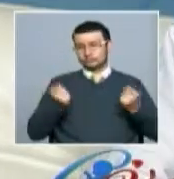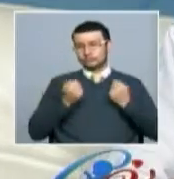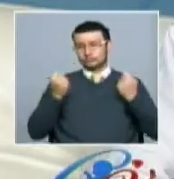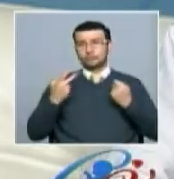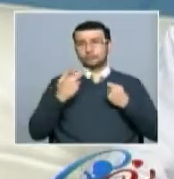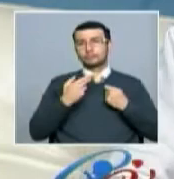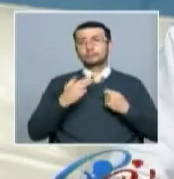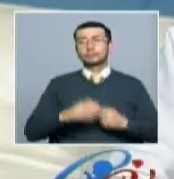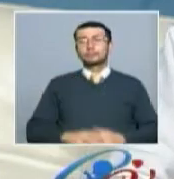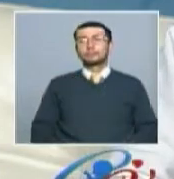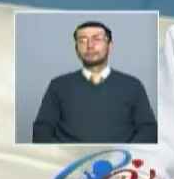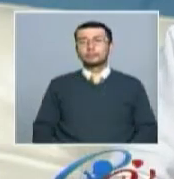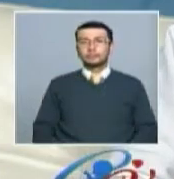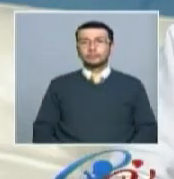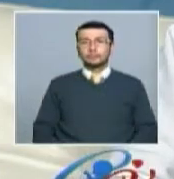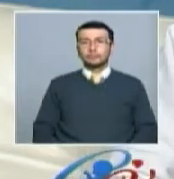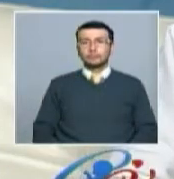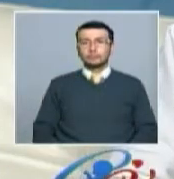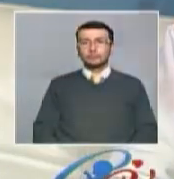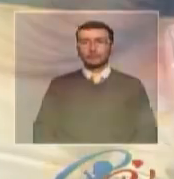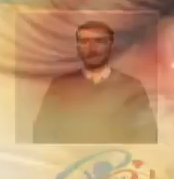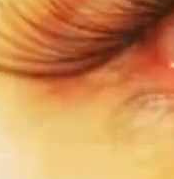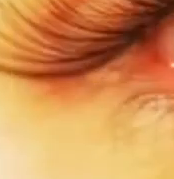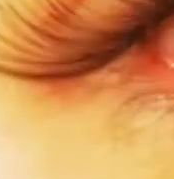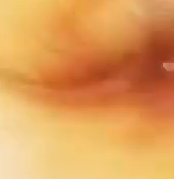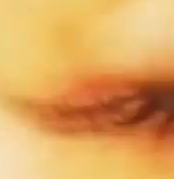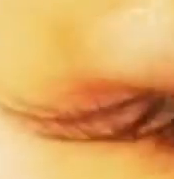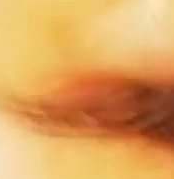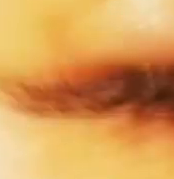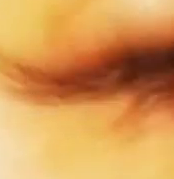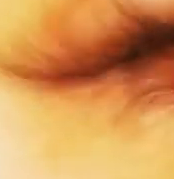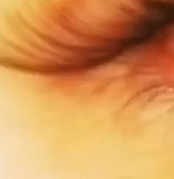regresamos después de este corte comerciales.